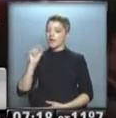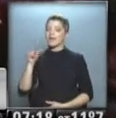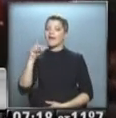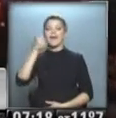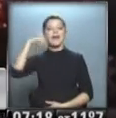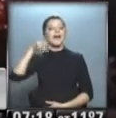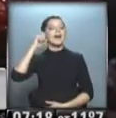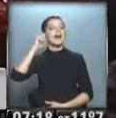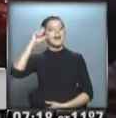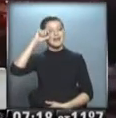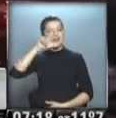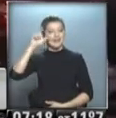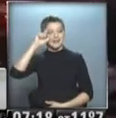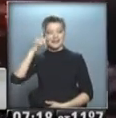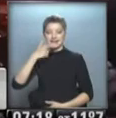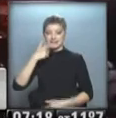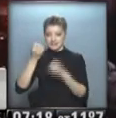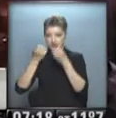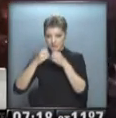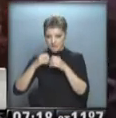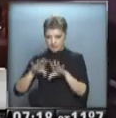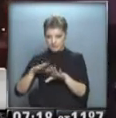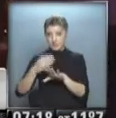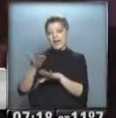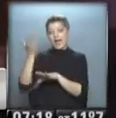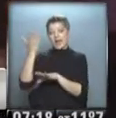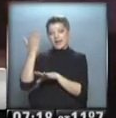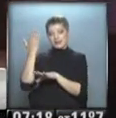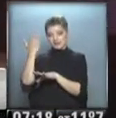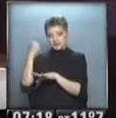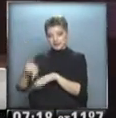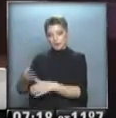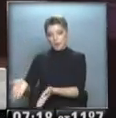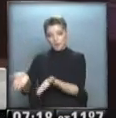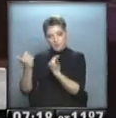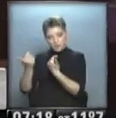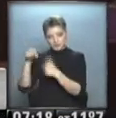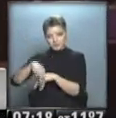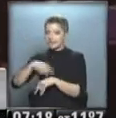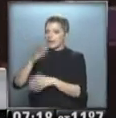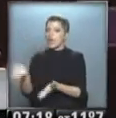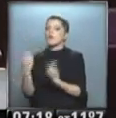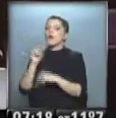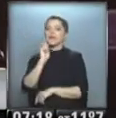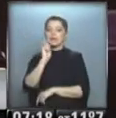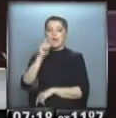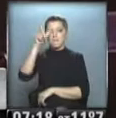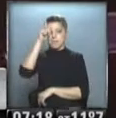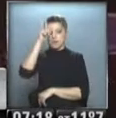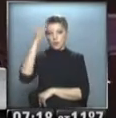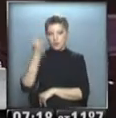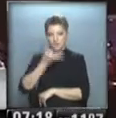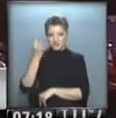exhumado ayer. Reiteramos que fue exhumado por personal policial especializado y contó con la presencia de